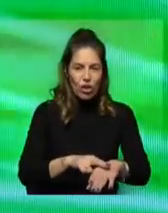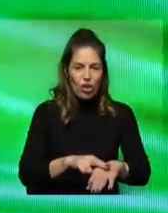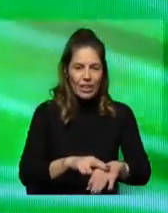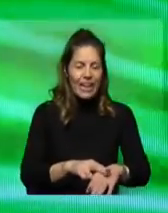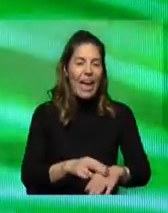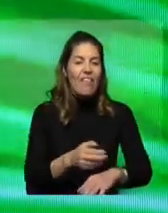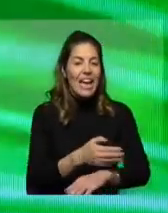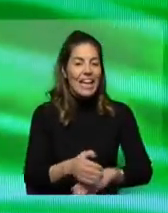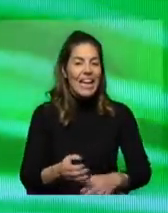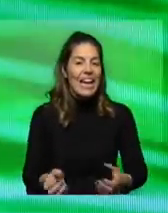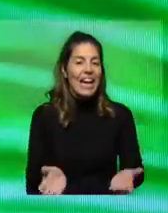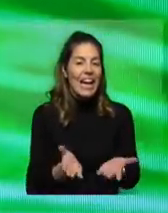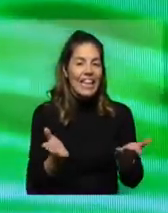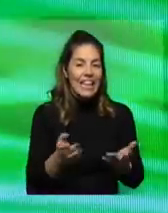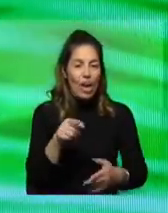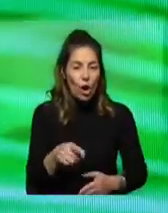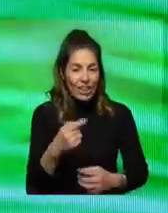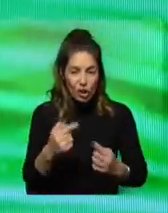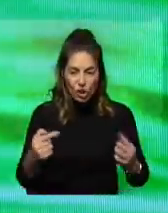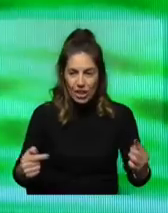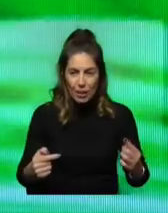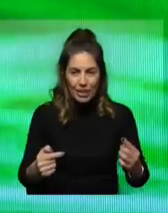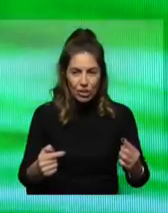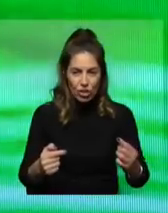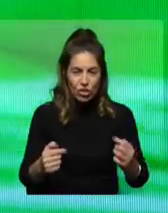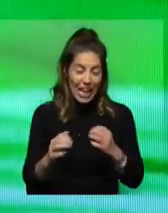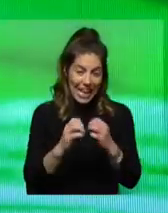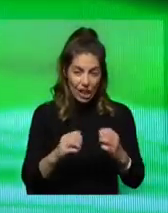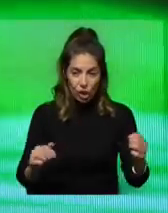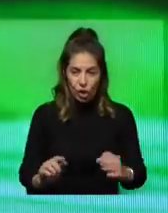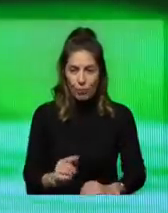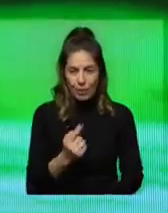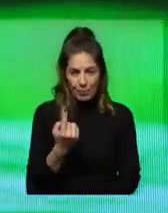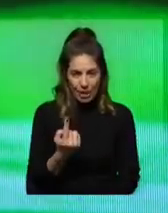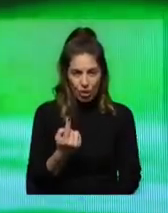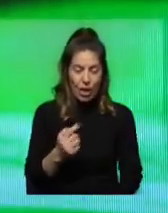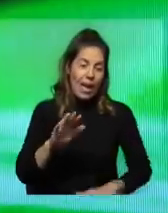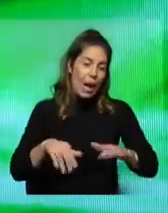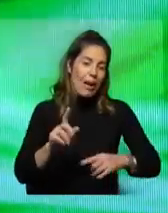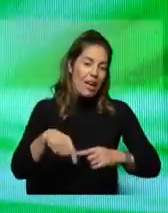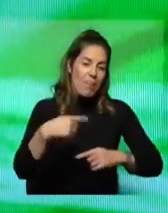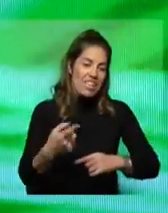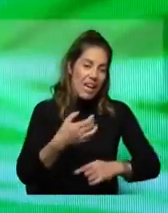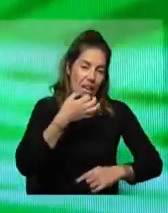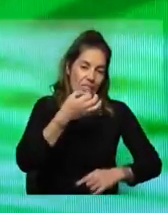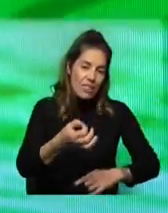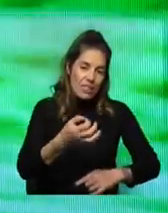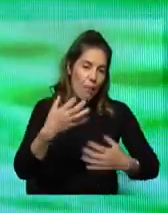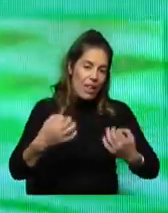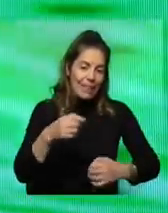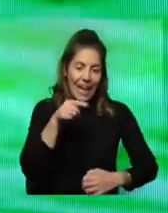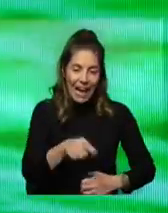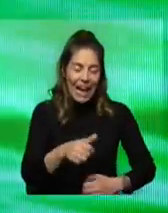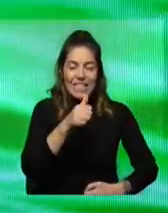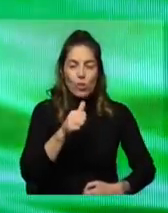generar con estos elementos electrónicos en primera medida por ahí capaz que mañana dicen bueno verdaderamente aquí